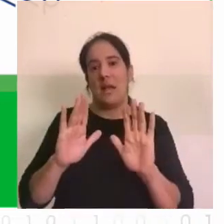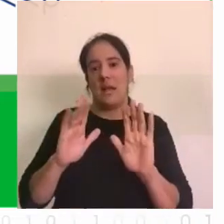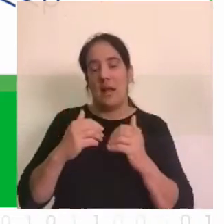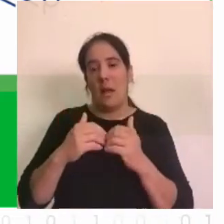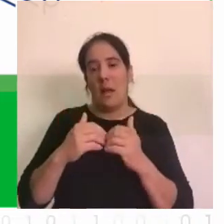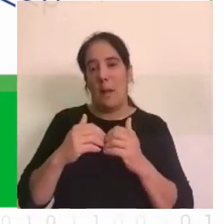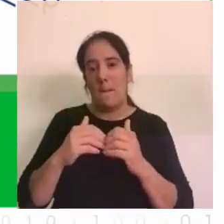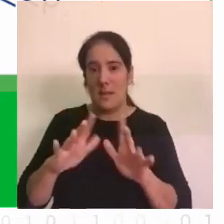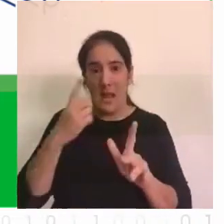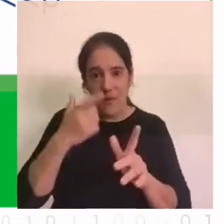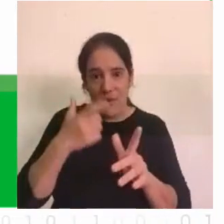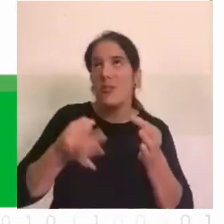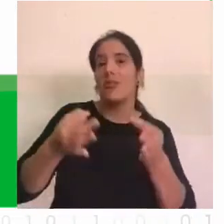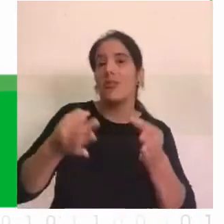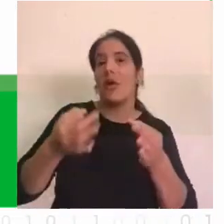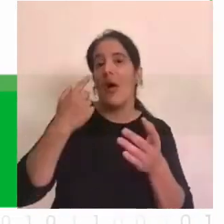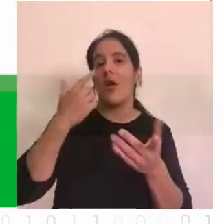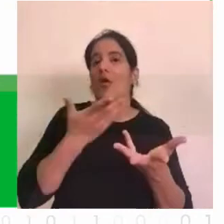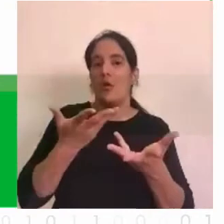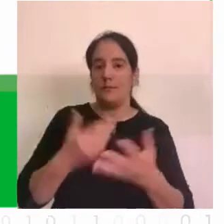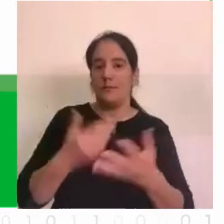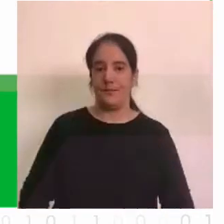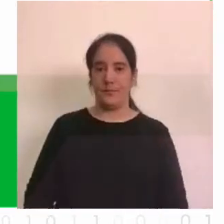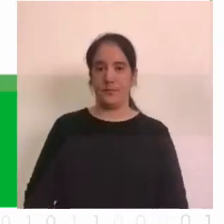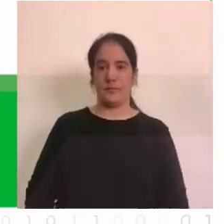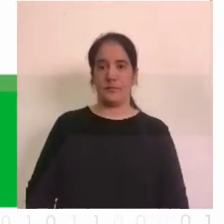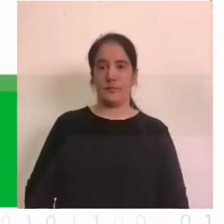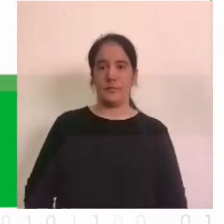aprendizaje automático más clásico. ¿Cuál es